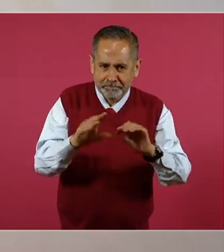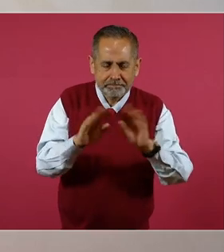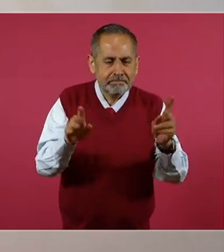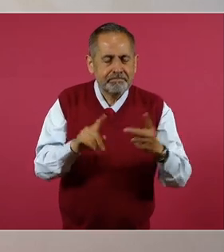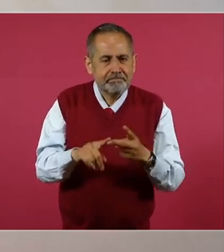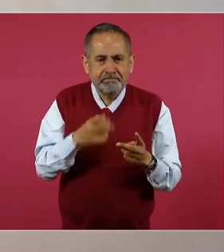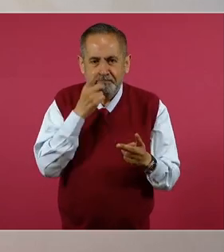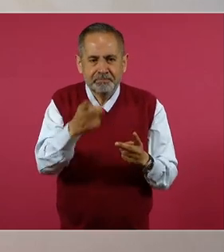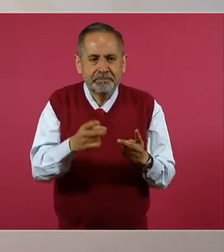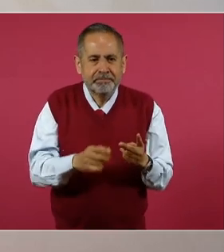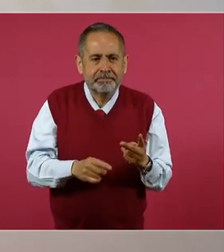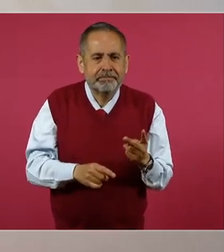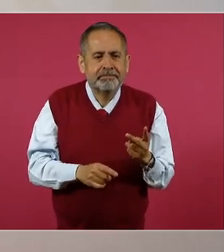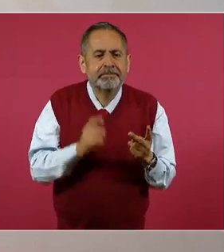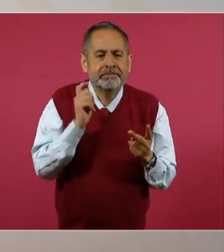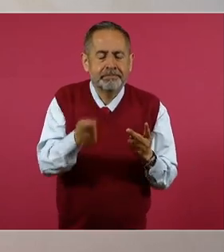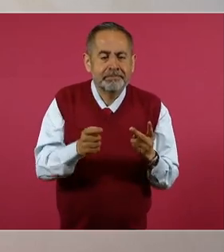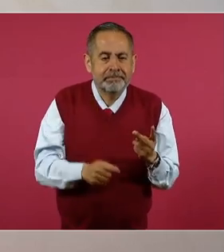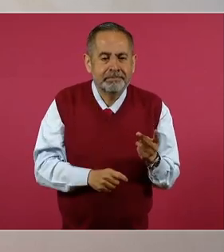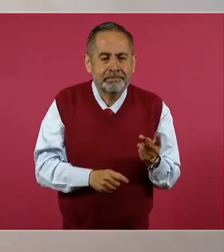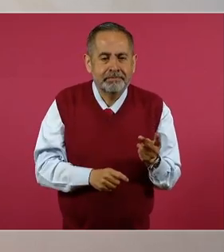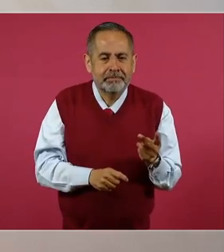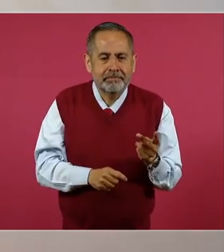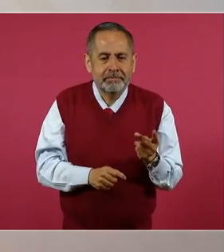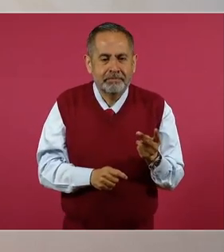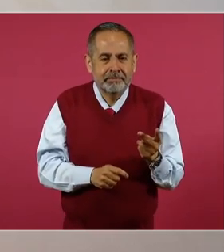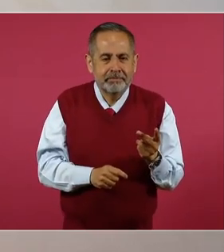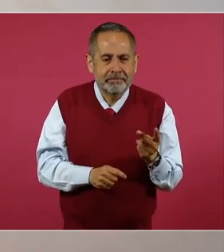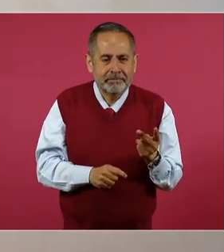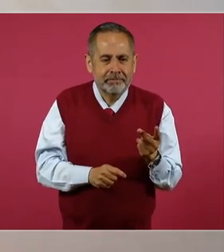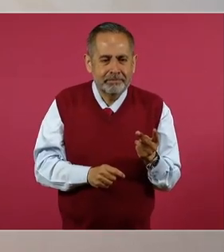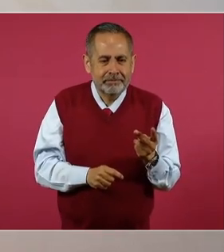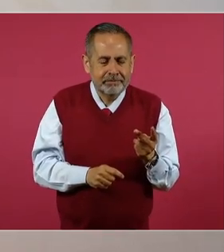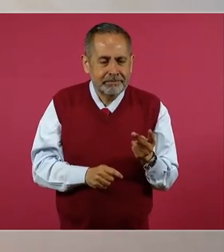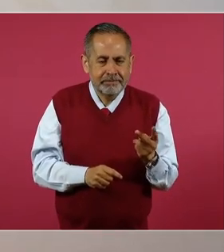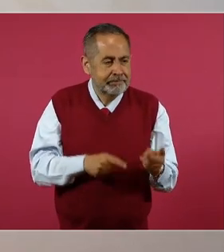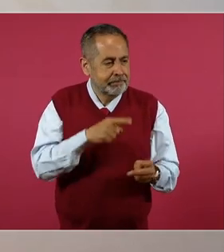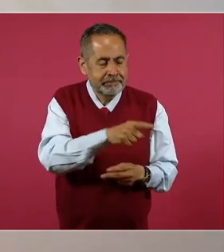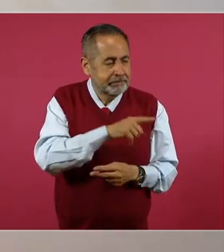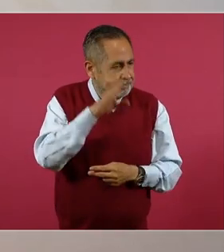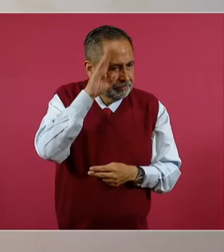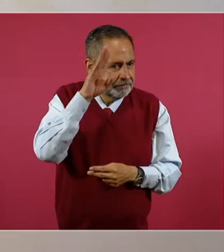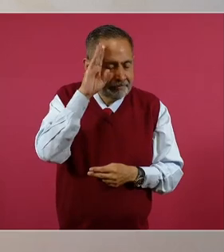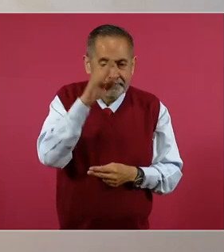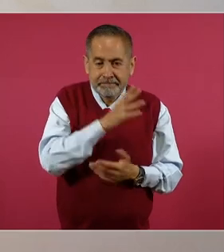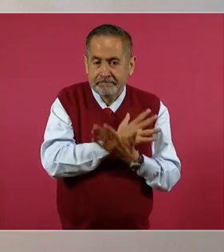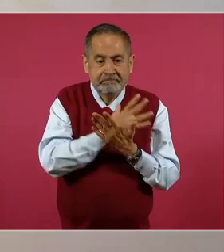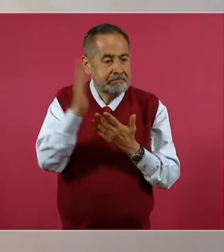decirlo, es el desmedido